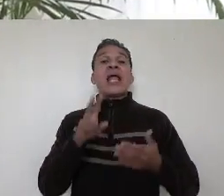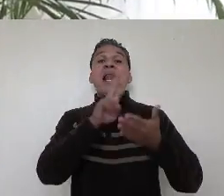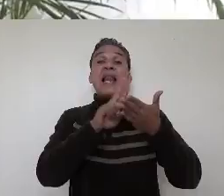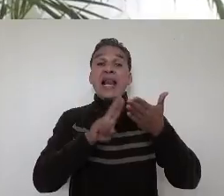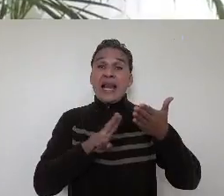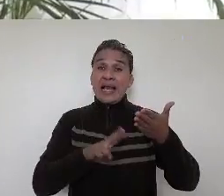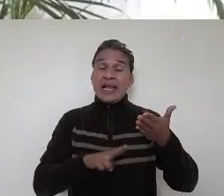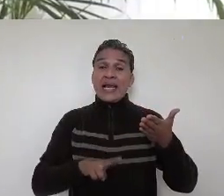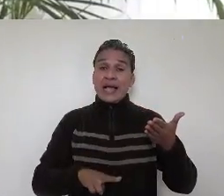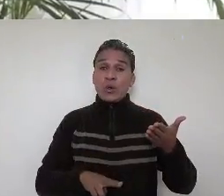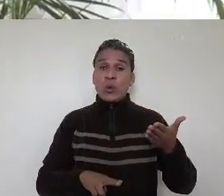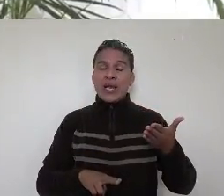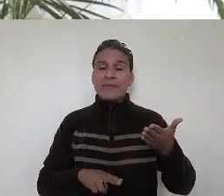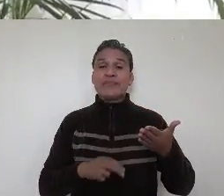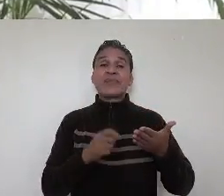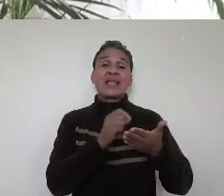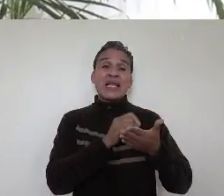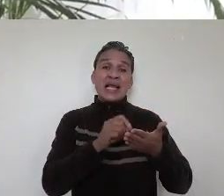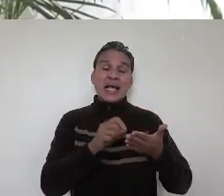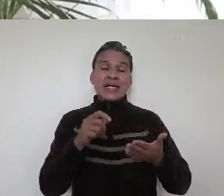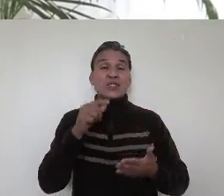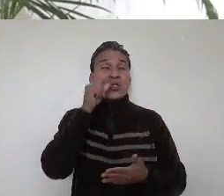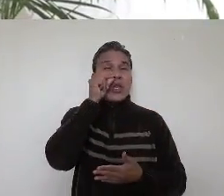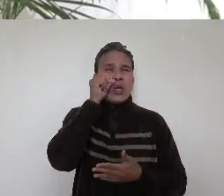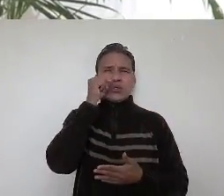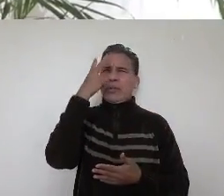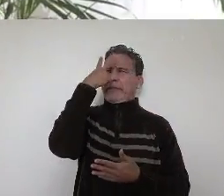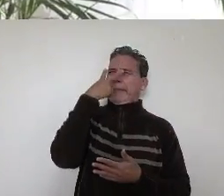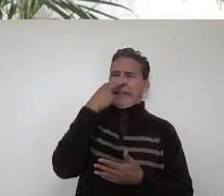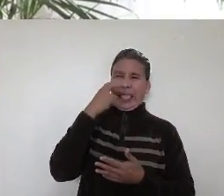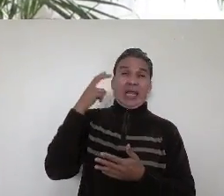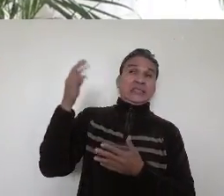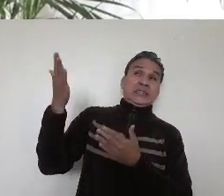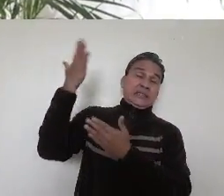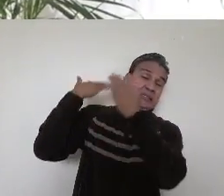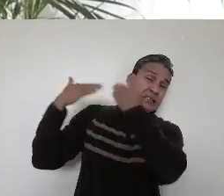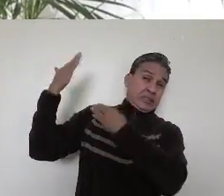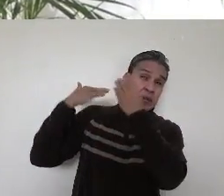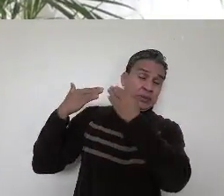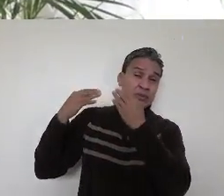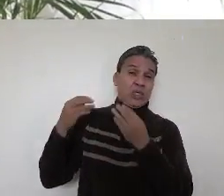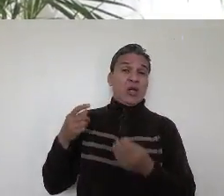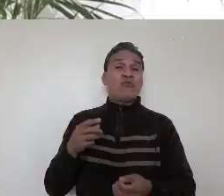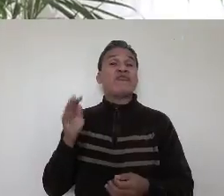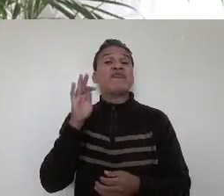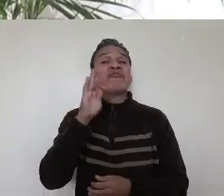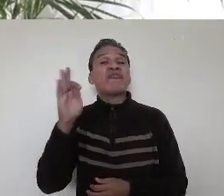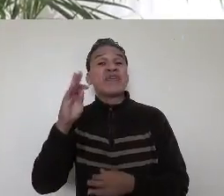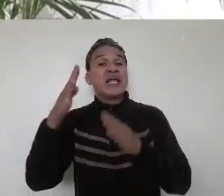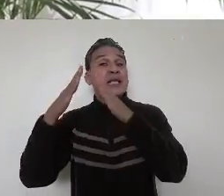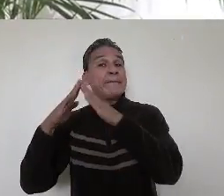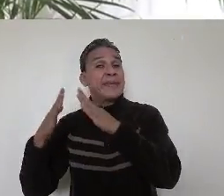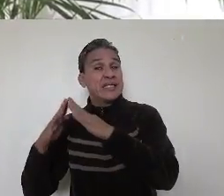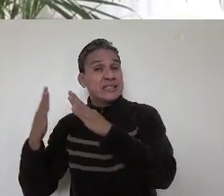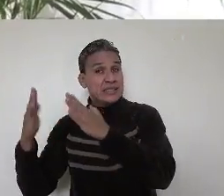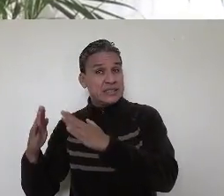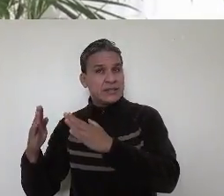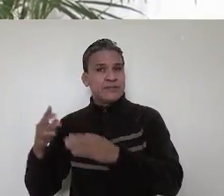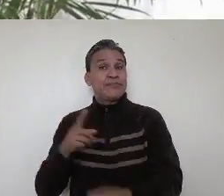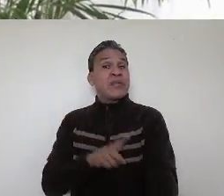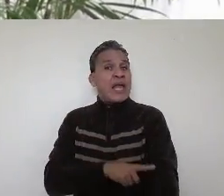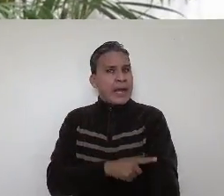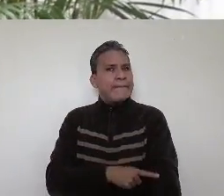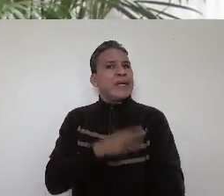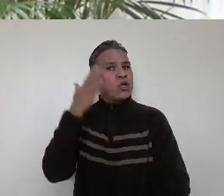Lectura de la carta del apóstol San Pablo a los Filipenses. Hermanos, yo sé lo que es vivir en